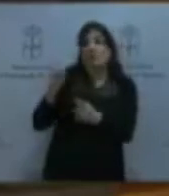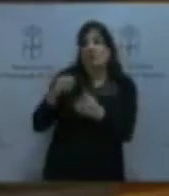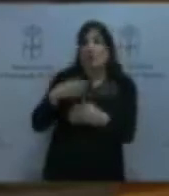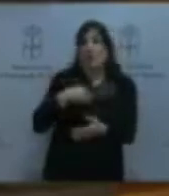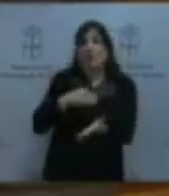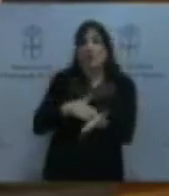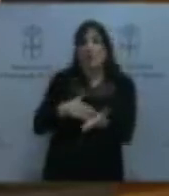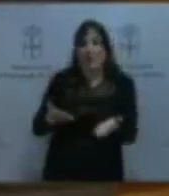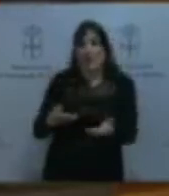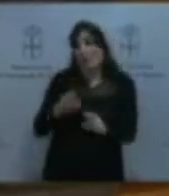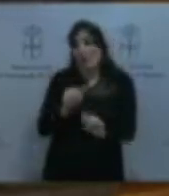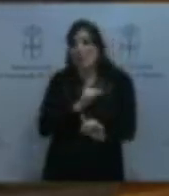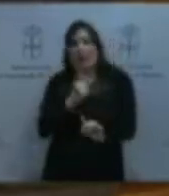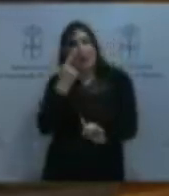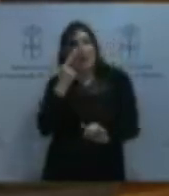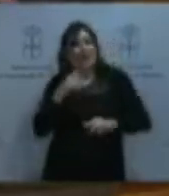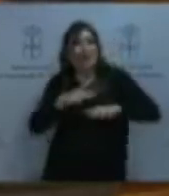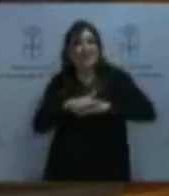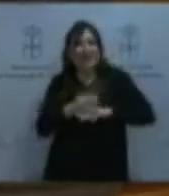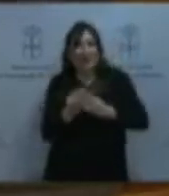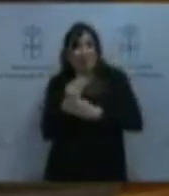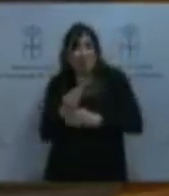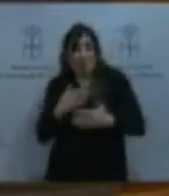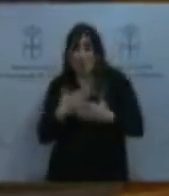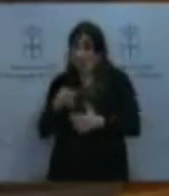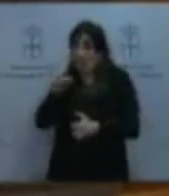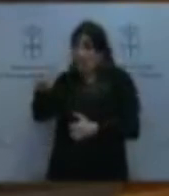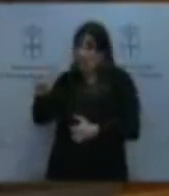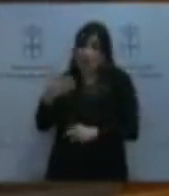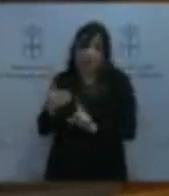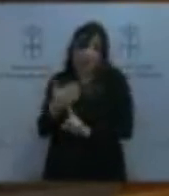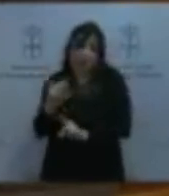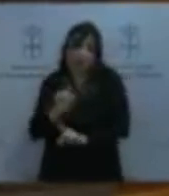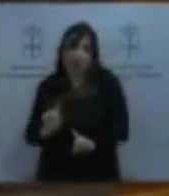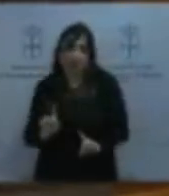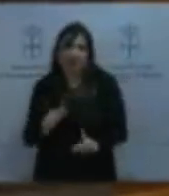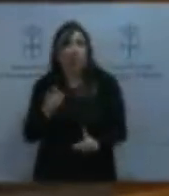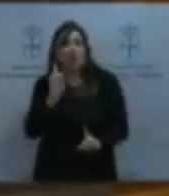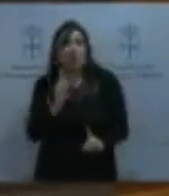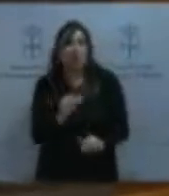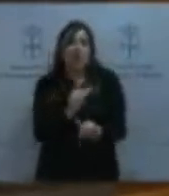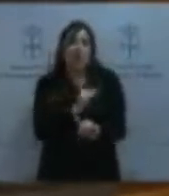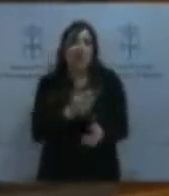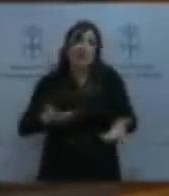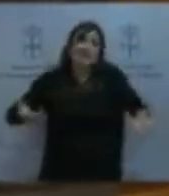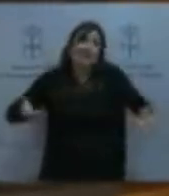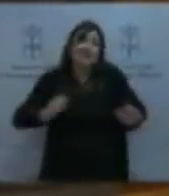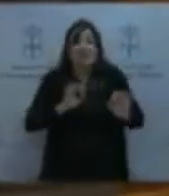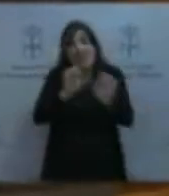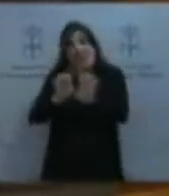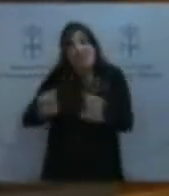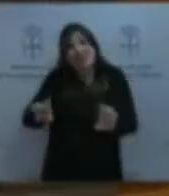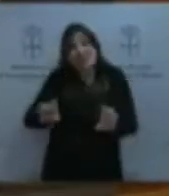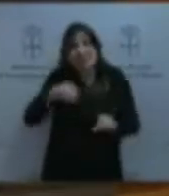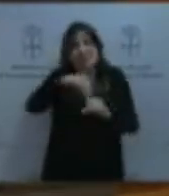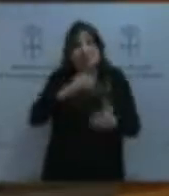a eso, creo que no es una buena solución, y simplemente conformarse con decir que es que, bueno, con las empresas que están en el IBEX 35 no podemos hacer nada, y con el resto, ¿qué?